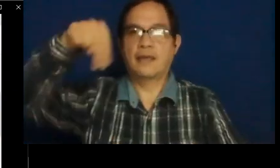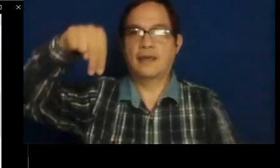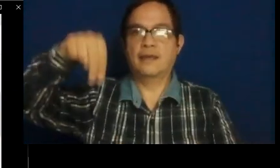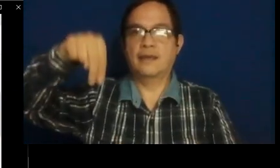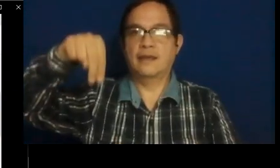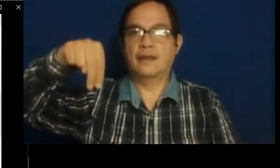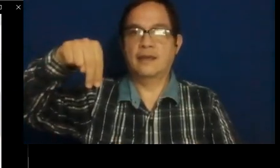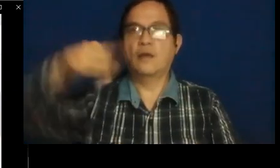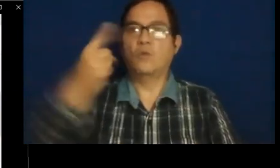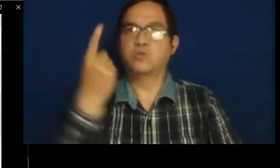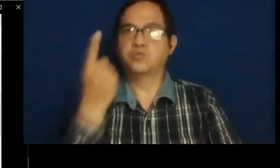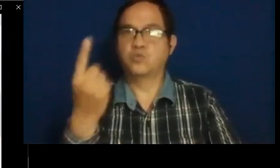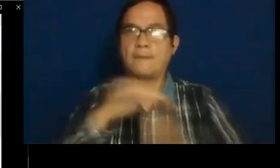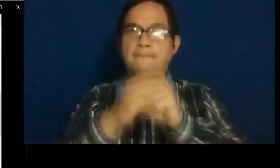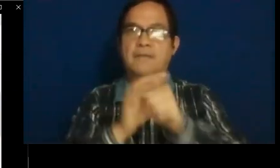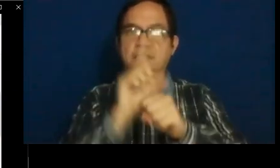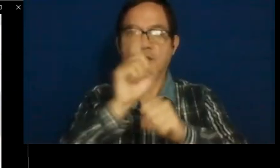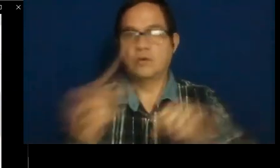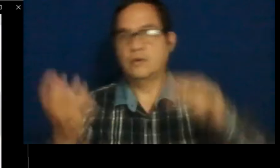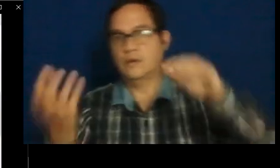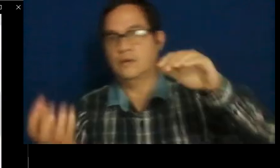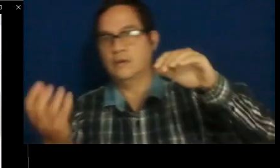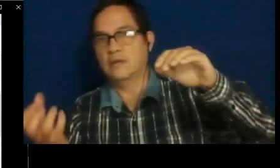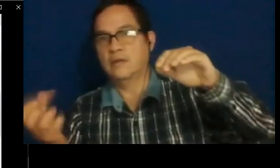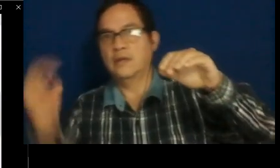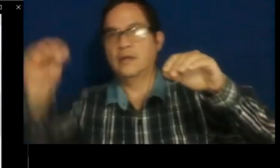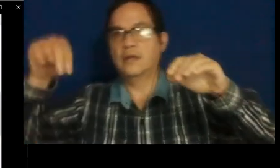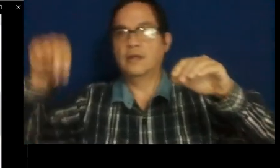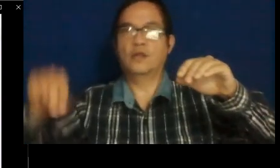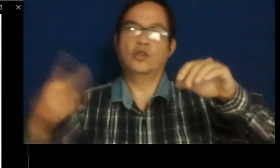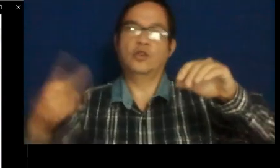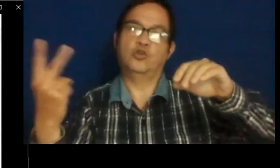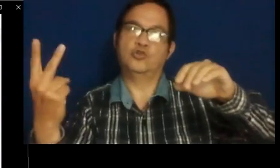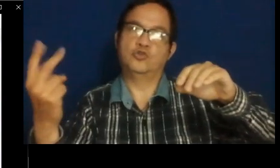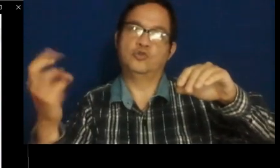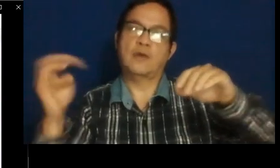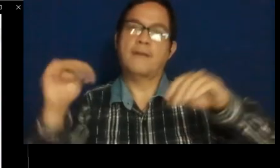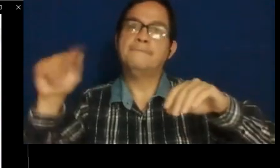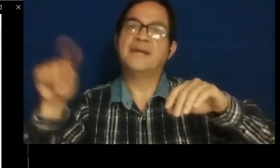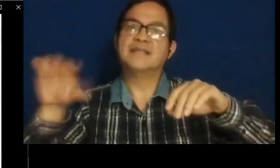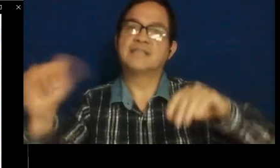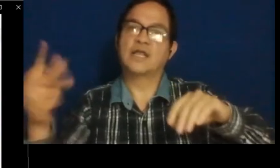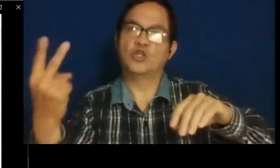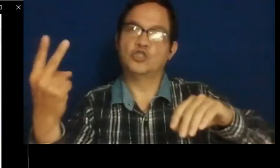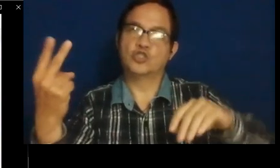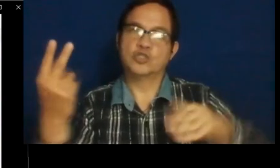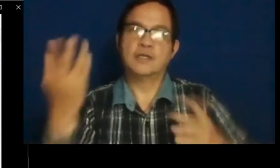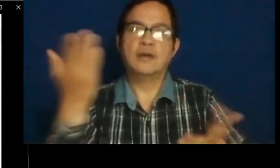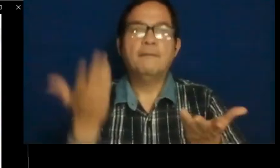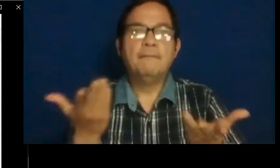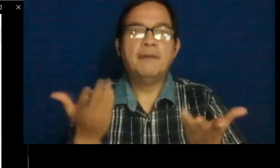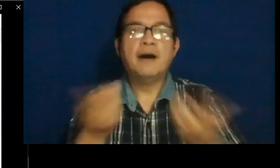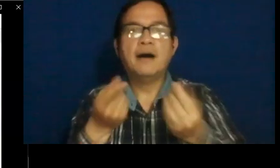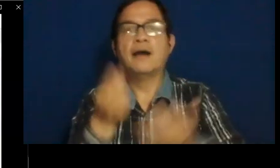la masa número 1 y la masa colgante se va a denominar masa 2. Bien, esto en particular para